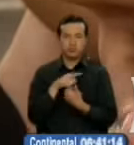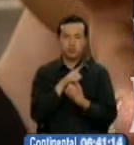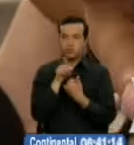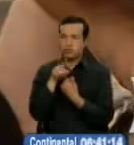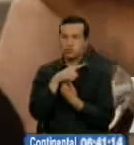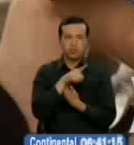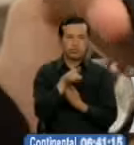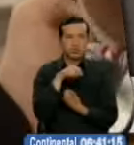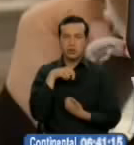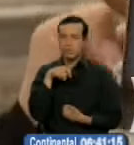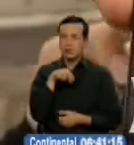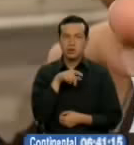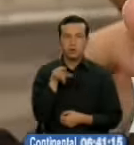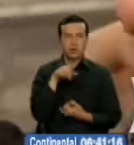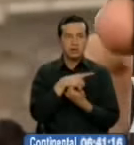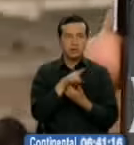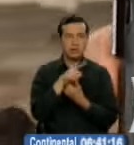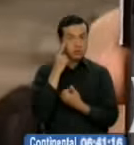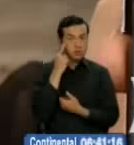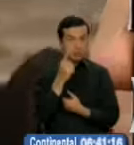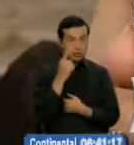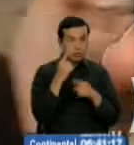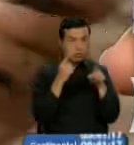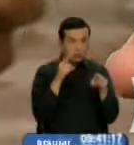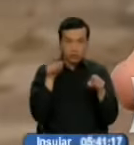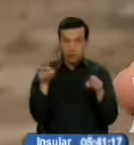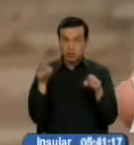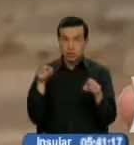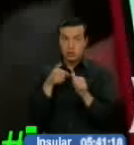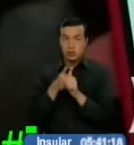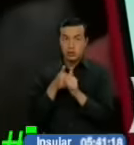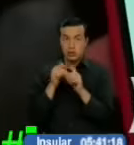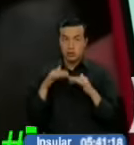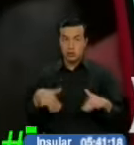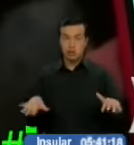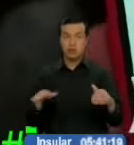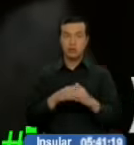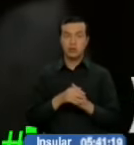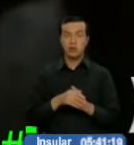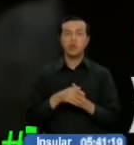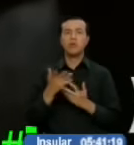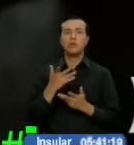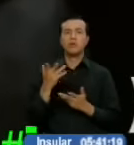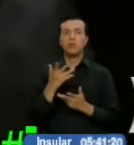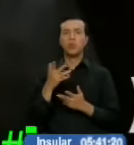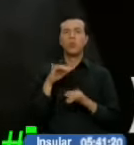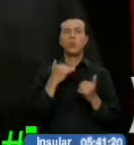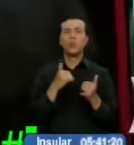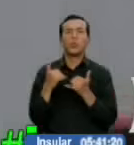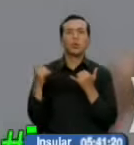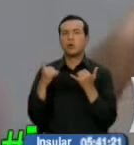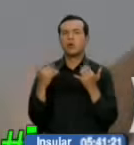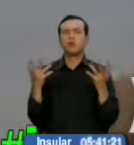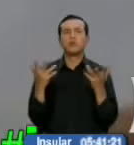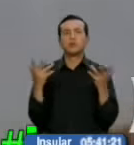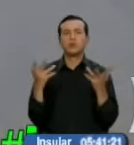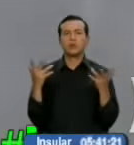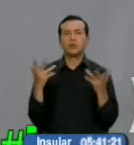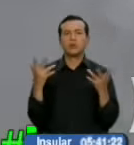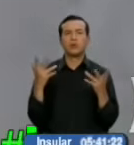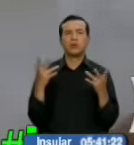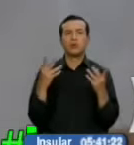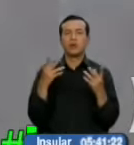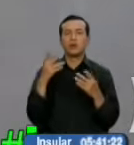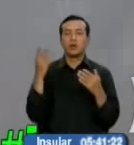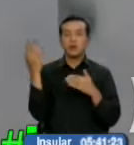Entonces, camina y aquí están los Pokémon que están cerca, aquí. El Pokémon Go es un juego de realidad aumentada, basado en una serie